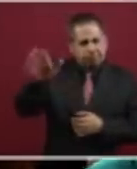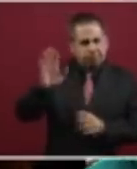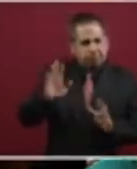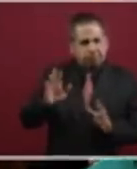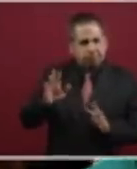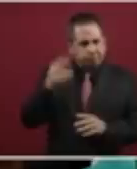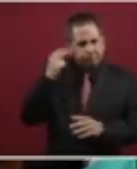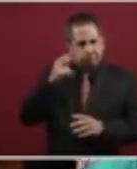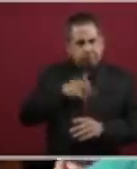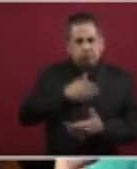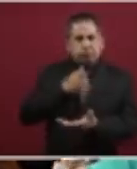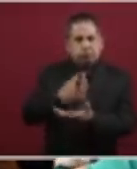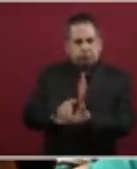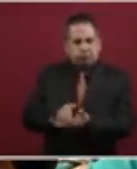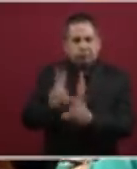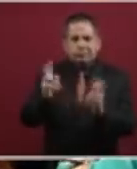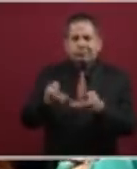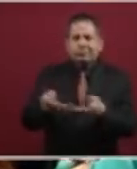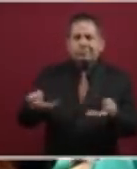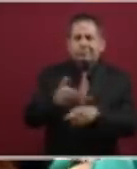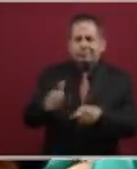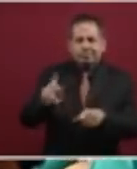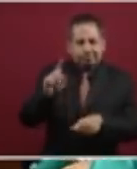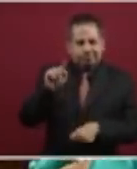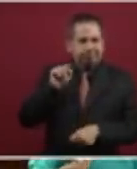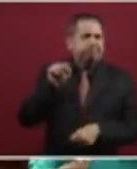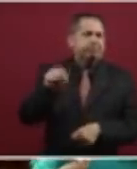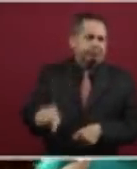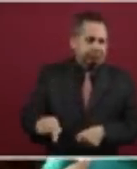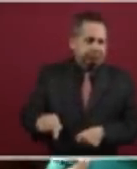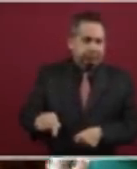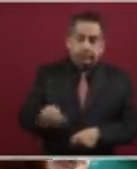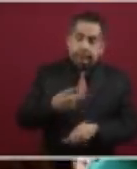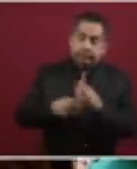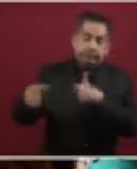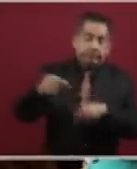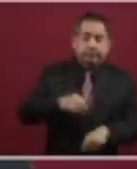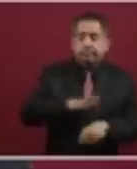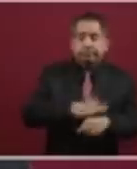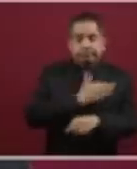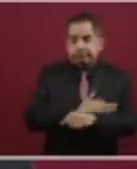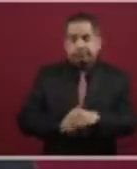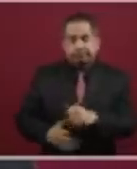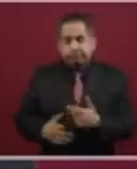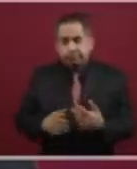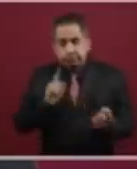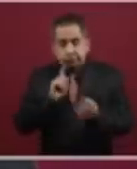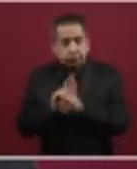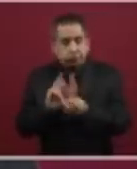en Veracruz, en el campo petrolero, y llegamos ya tarde de regreso.